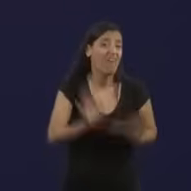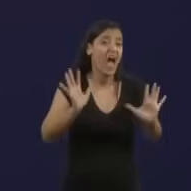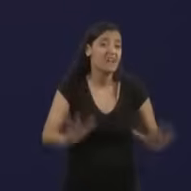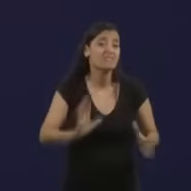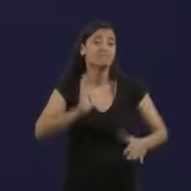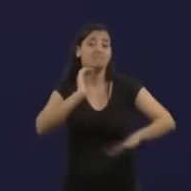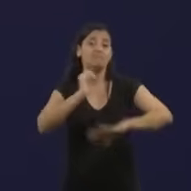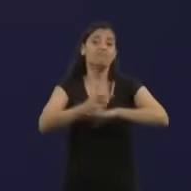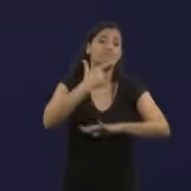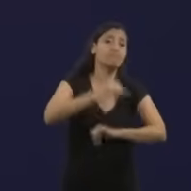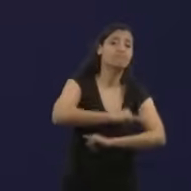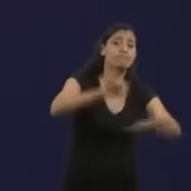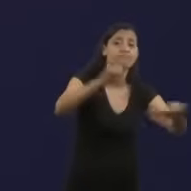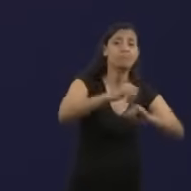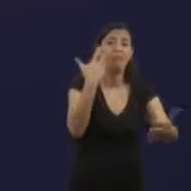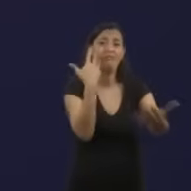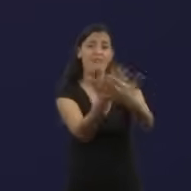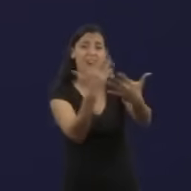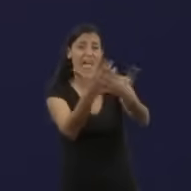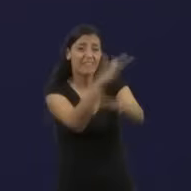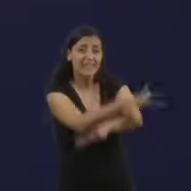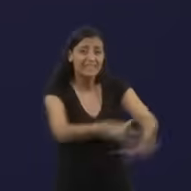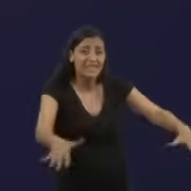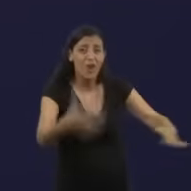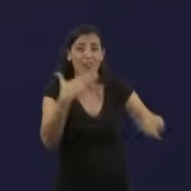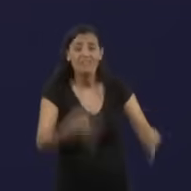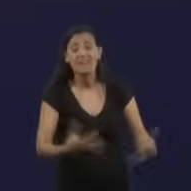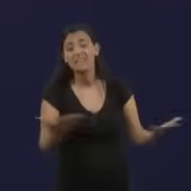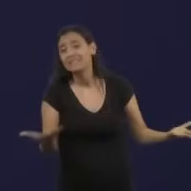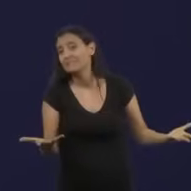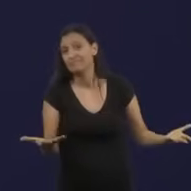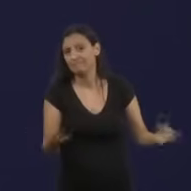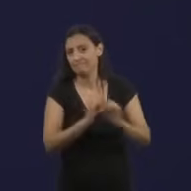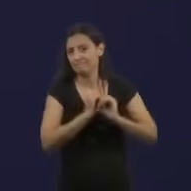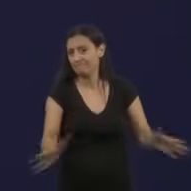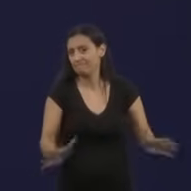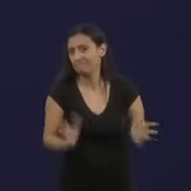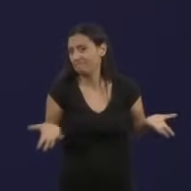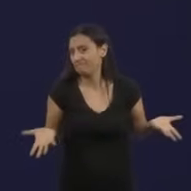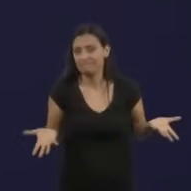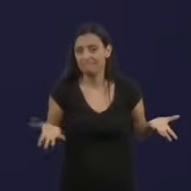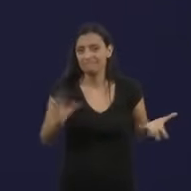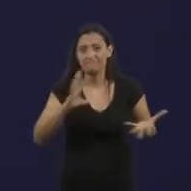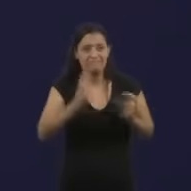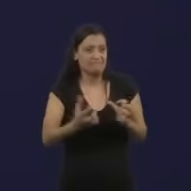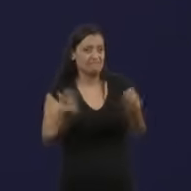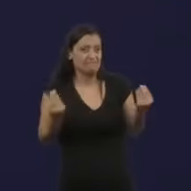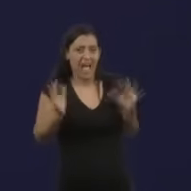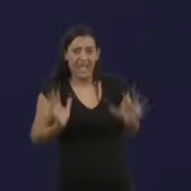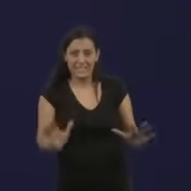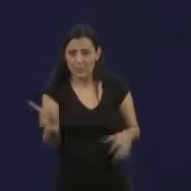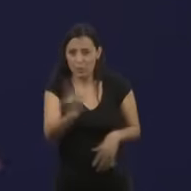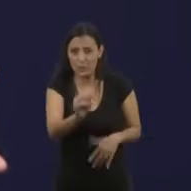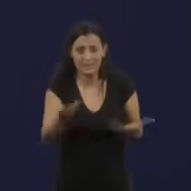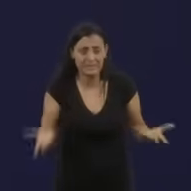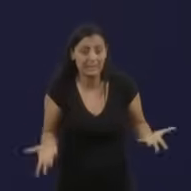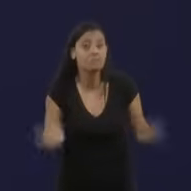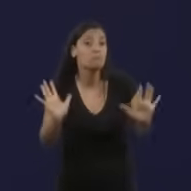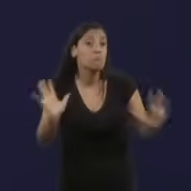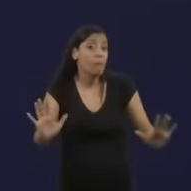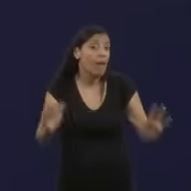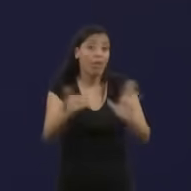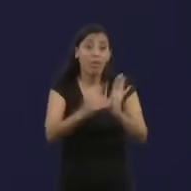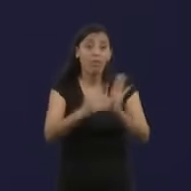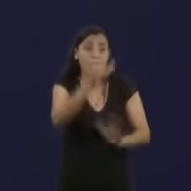el caso que haya ocurrido la verdad es que es es algo nefasto eh Pero bueno el gobernador kis